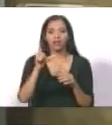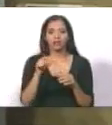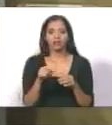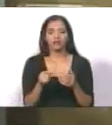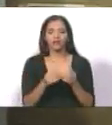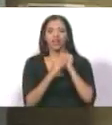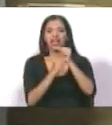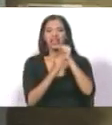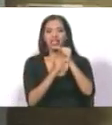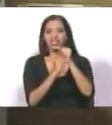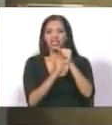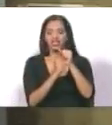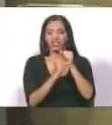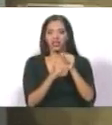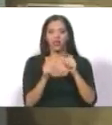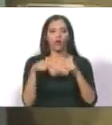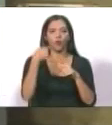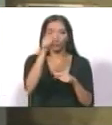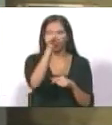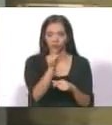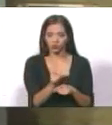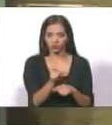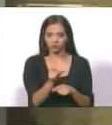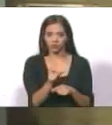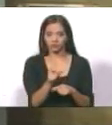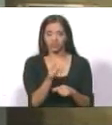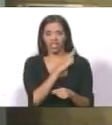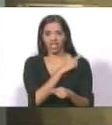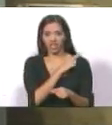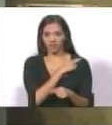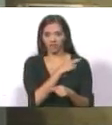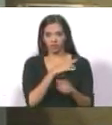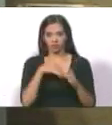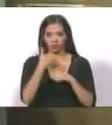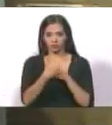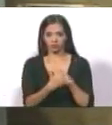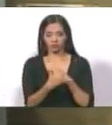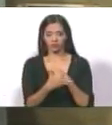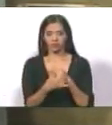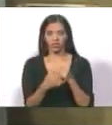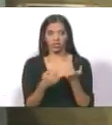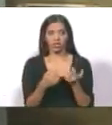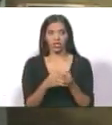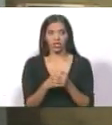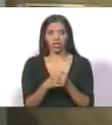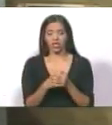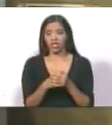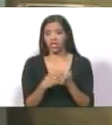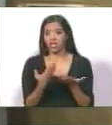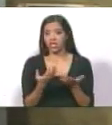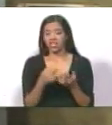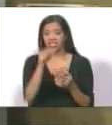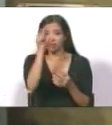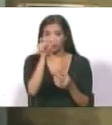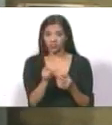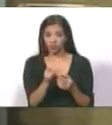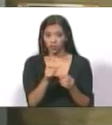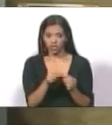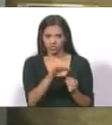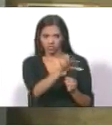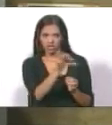operación. Cliver Alcalá. Cliver Alcalá no goza de las simpatías de nadie, ni en ese grupo ni en ningún